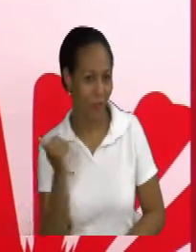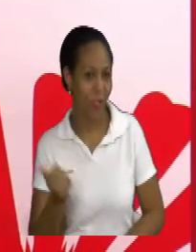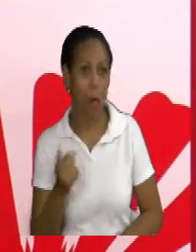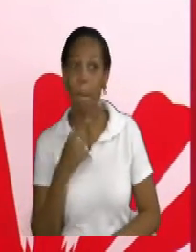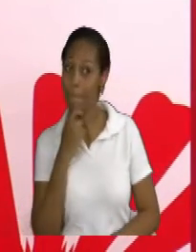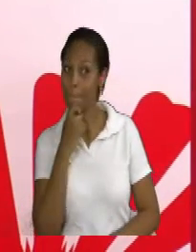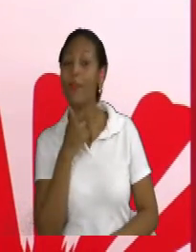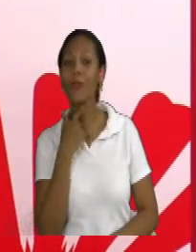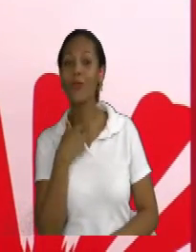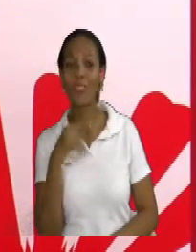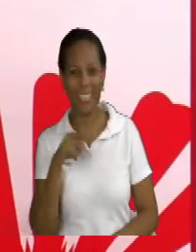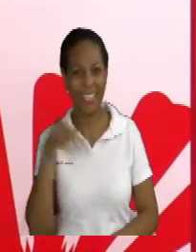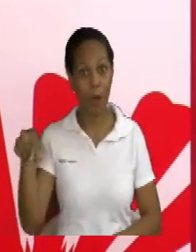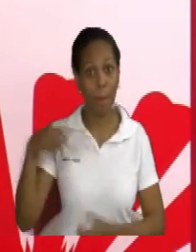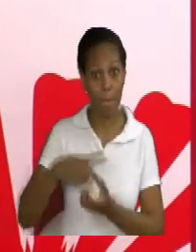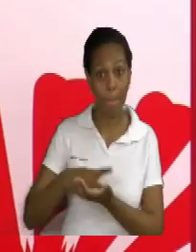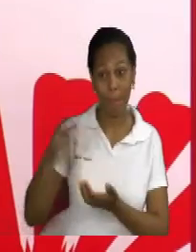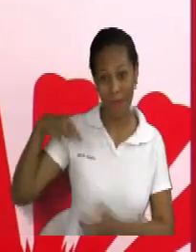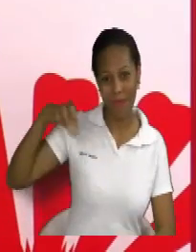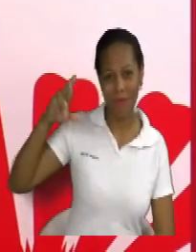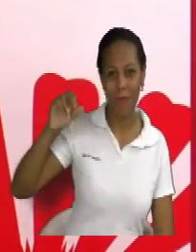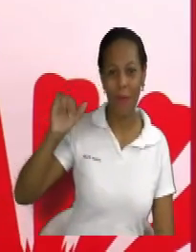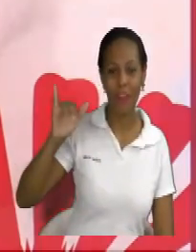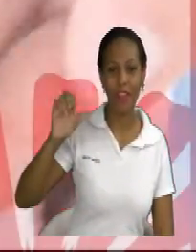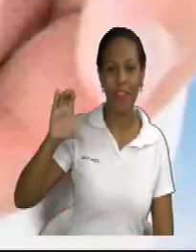Tour lo lleva.